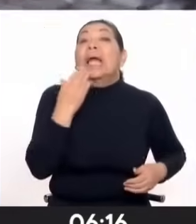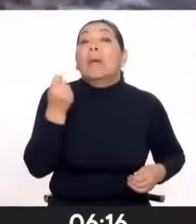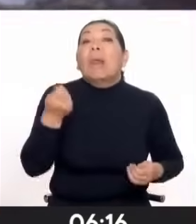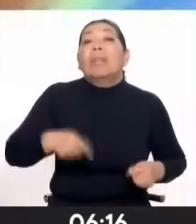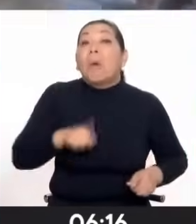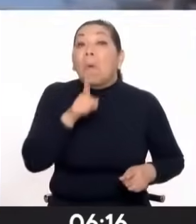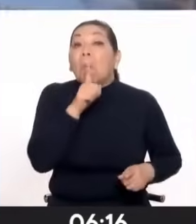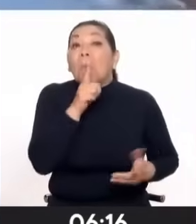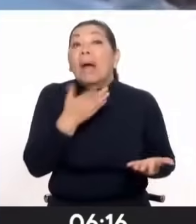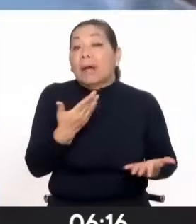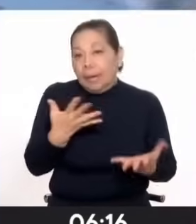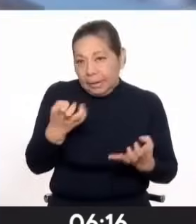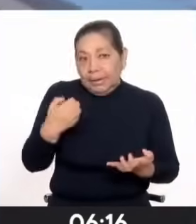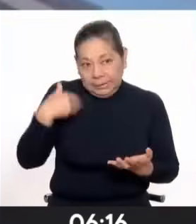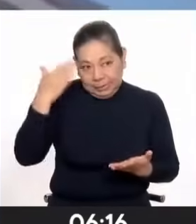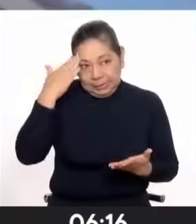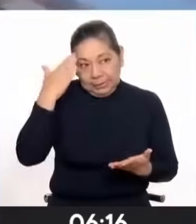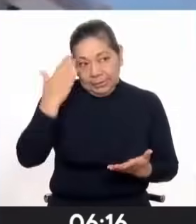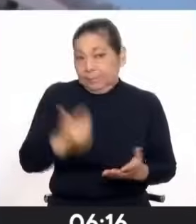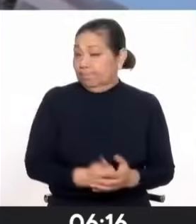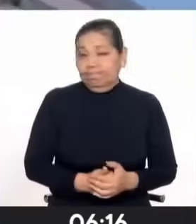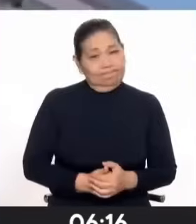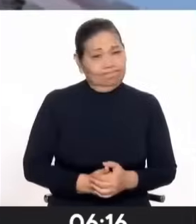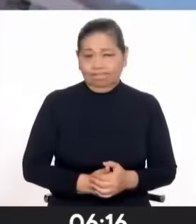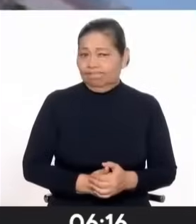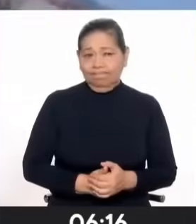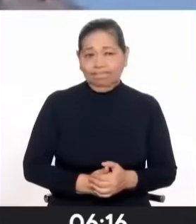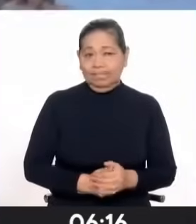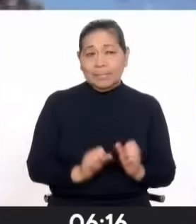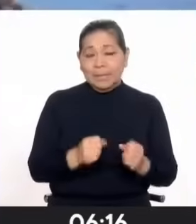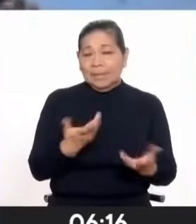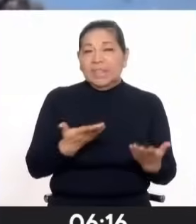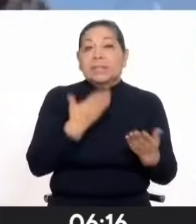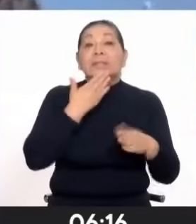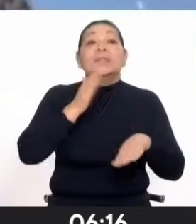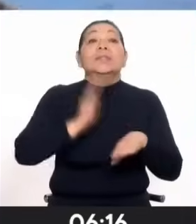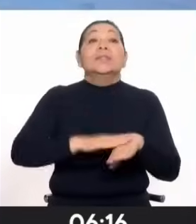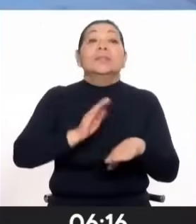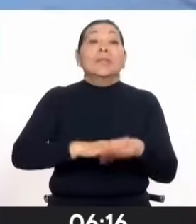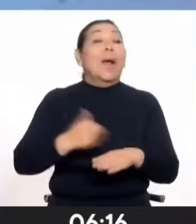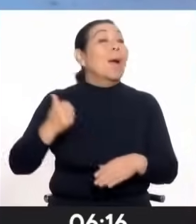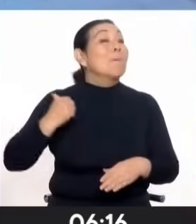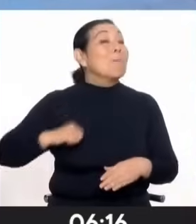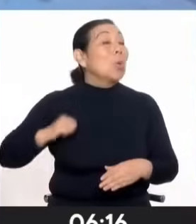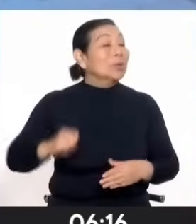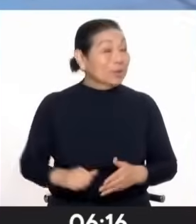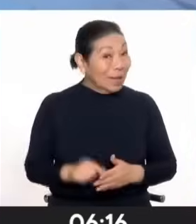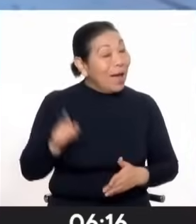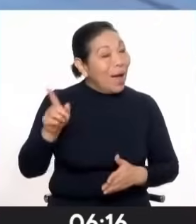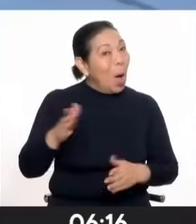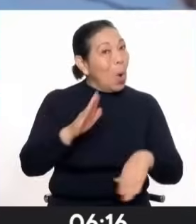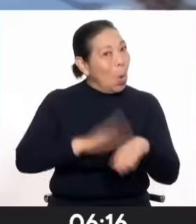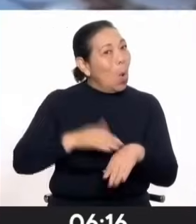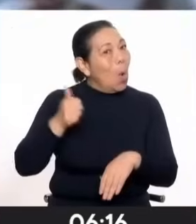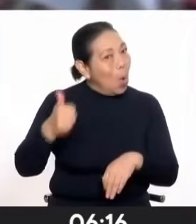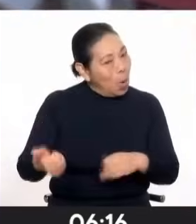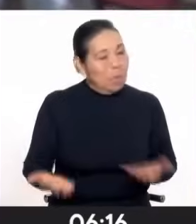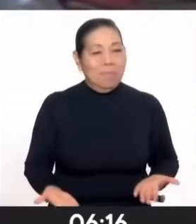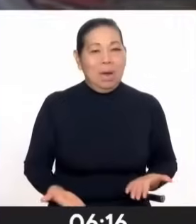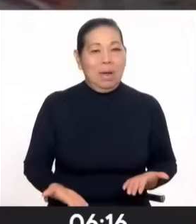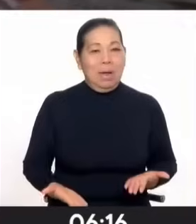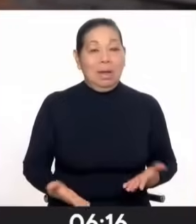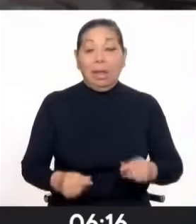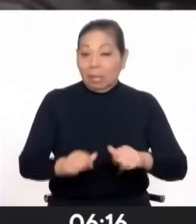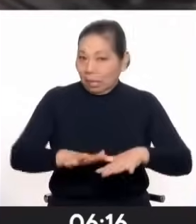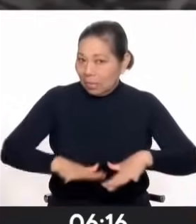entraba. Eso queremos que se investigue. ¿No? Y como les lo que vemos aquí es responsabilidad además de la municipalidad, ¿no? Porque si bien se sabe que ese es